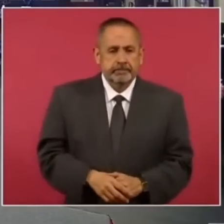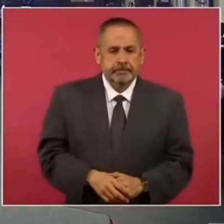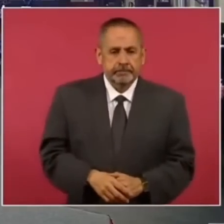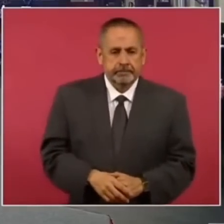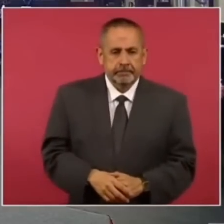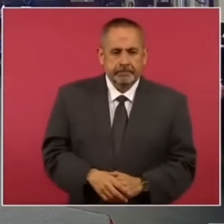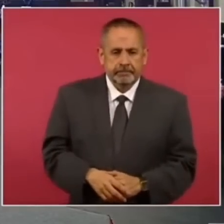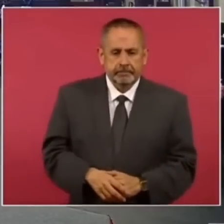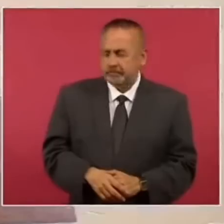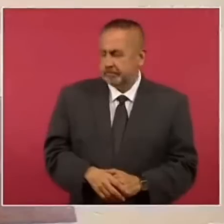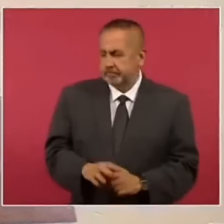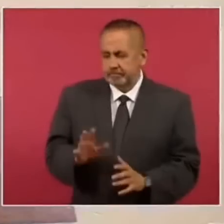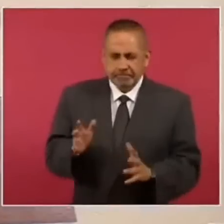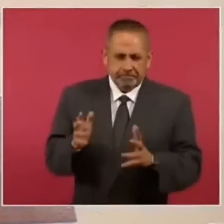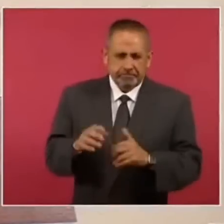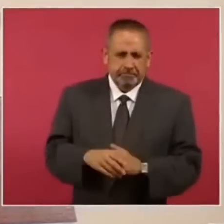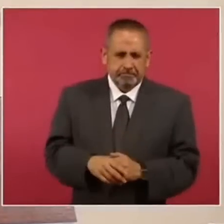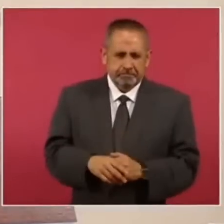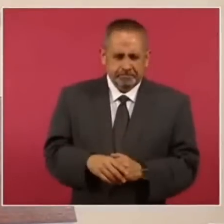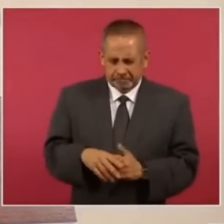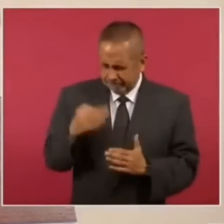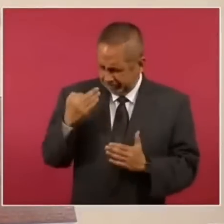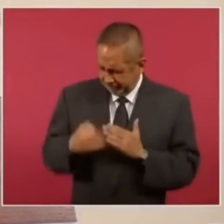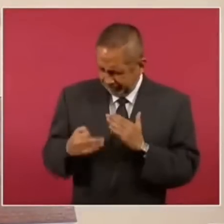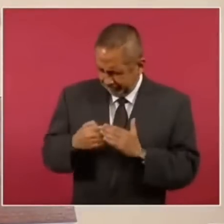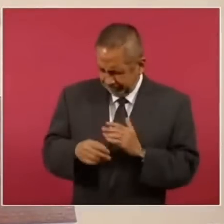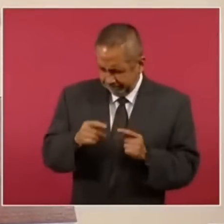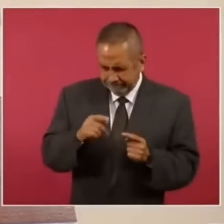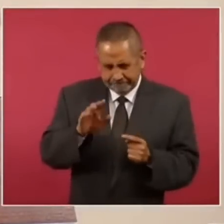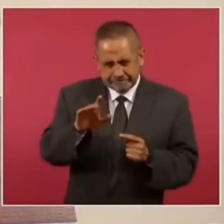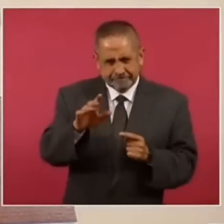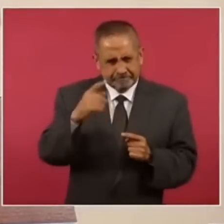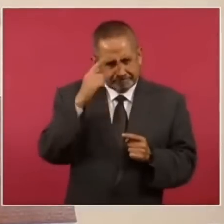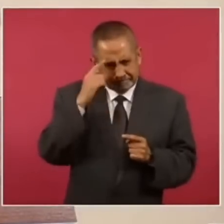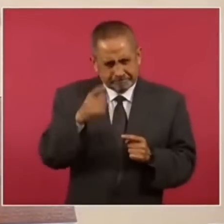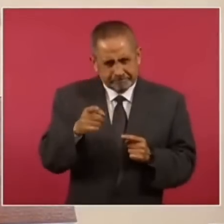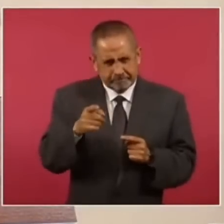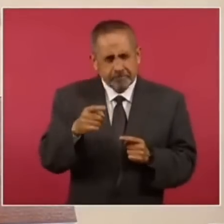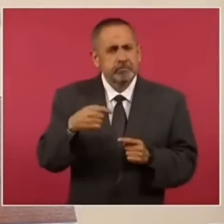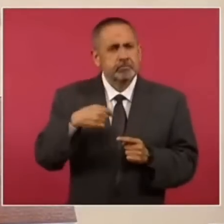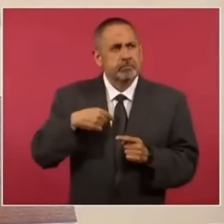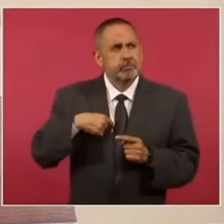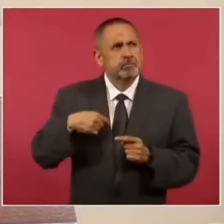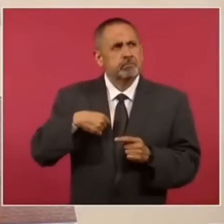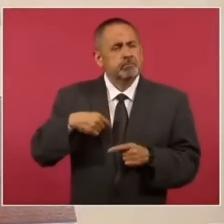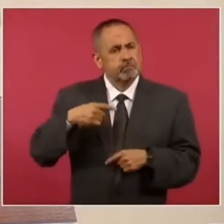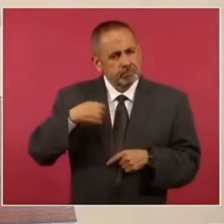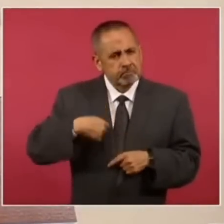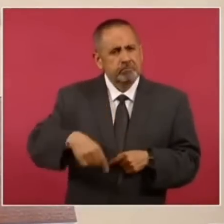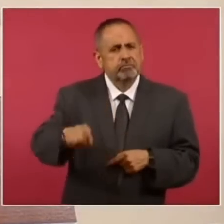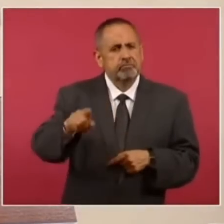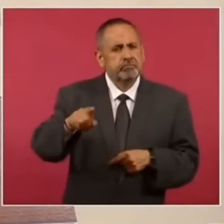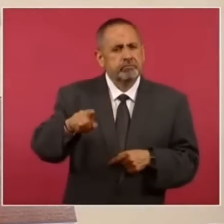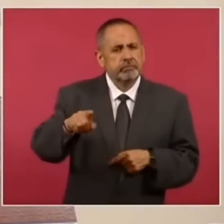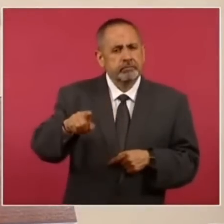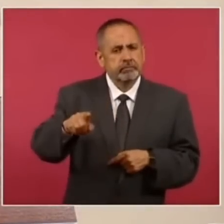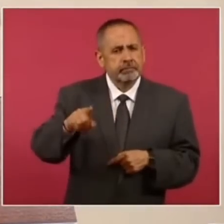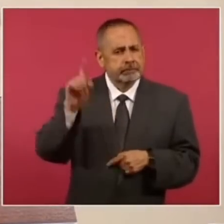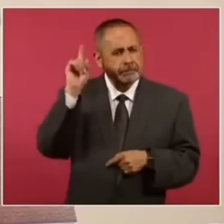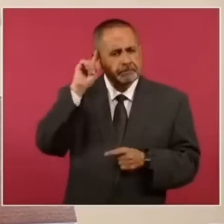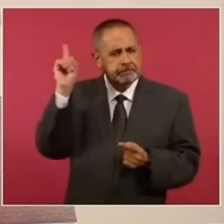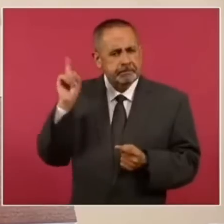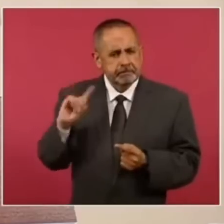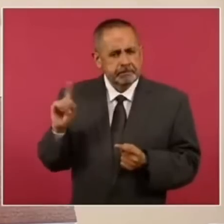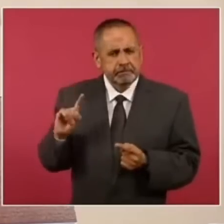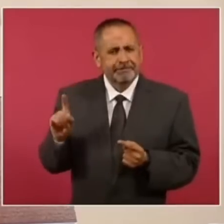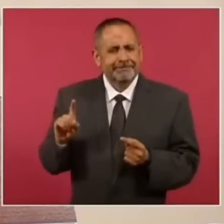Más o menos cuándo. Ya, nada más me falta, voy ahora a